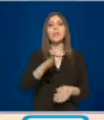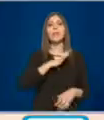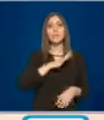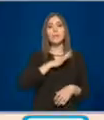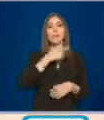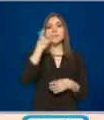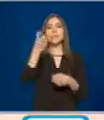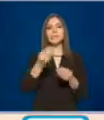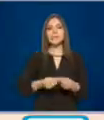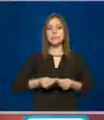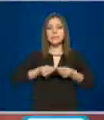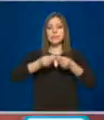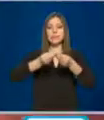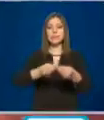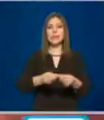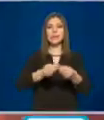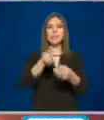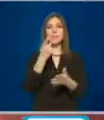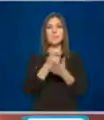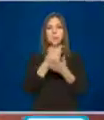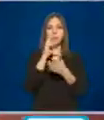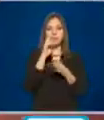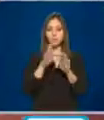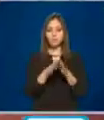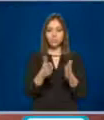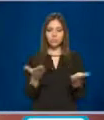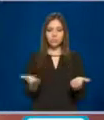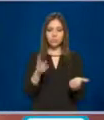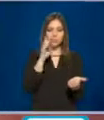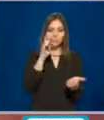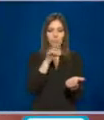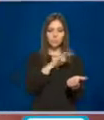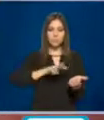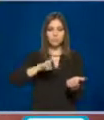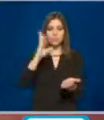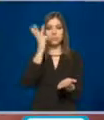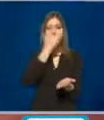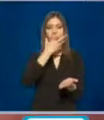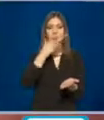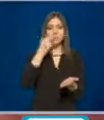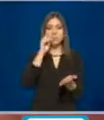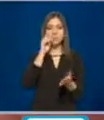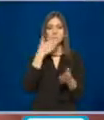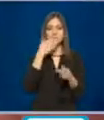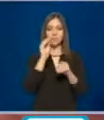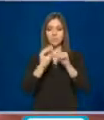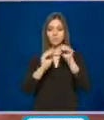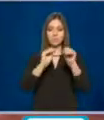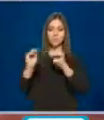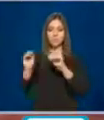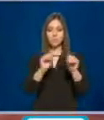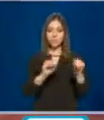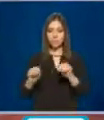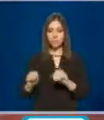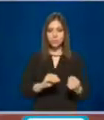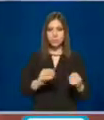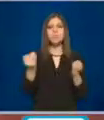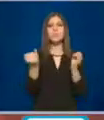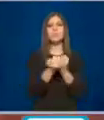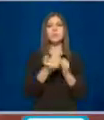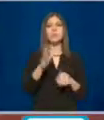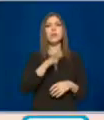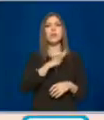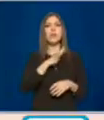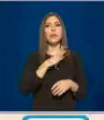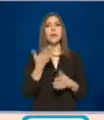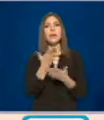estar expuesto muy hermoso, muy llamativo, Muy bien montado. muy bien montado. Tiene acompañado como